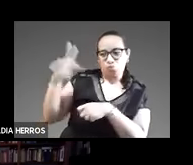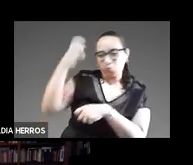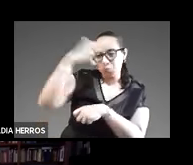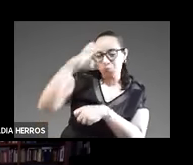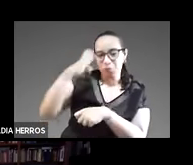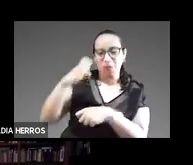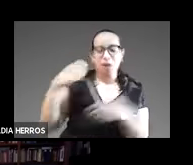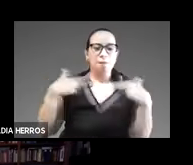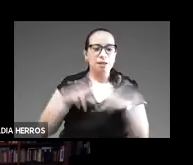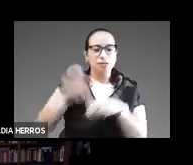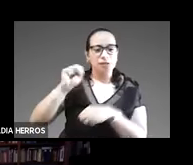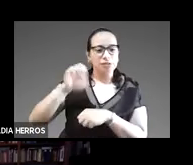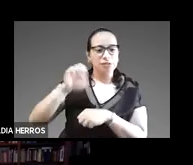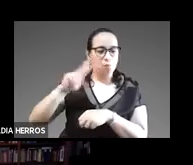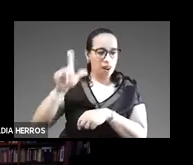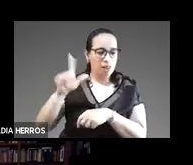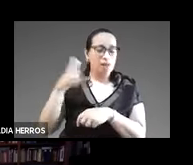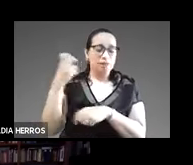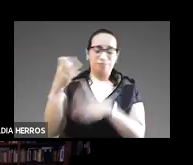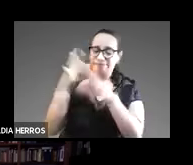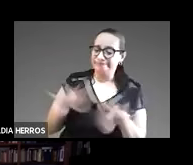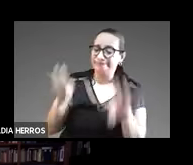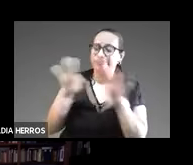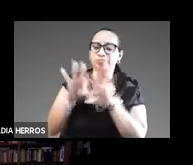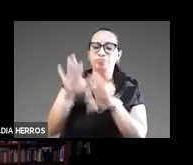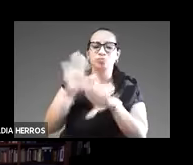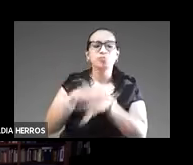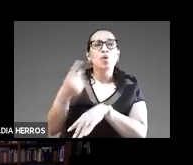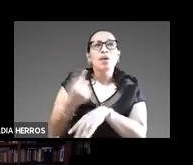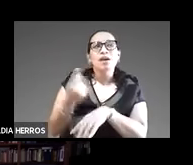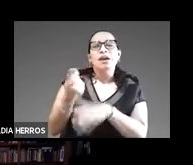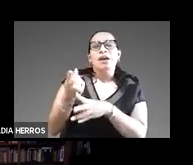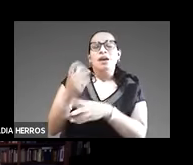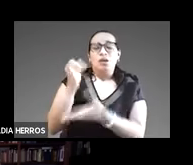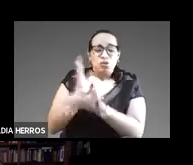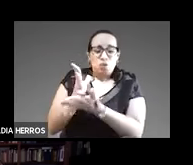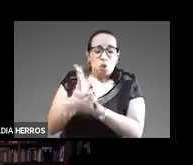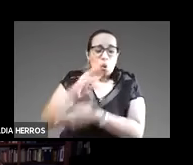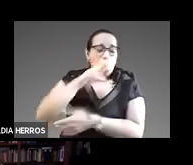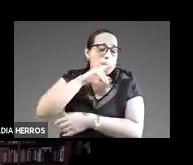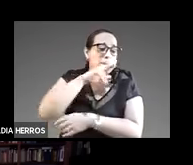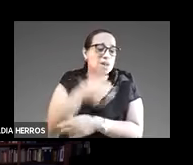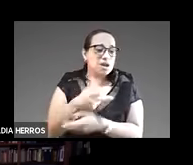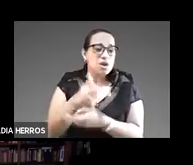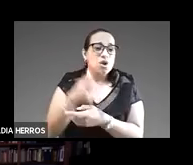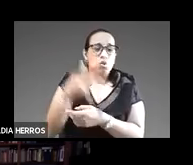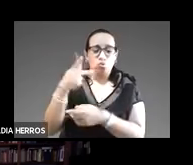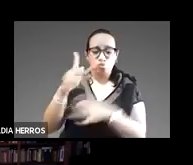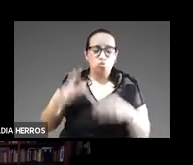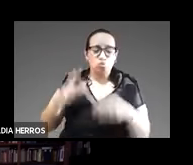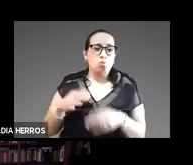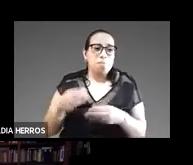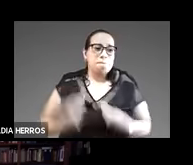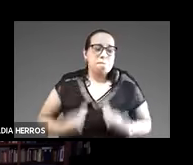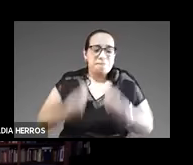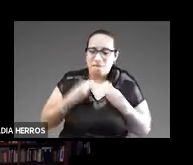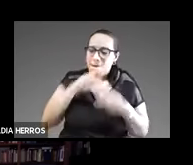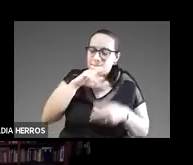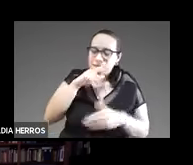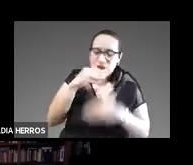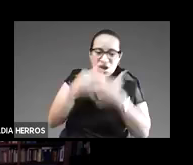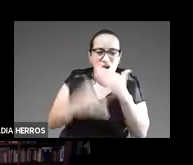tan importantes, porque no solo es que mejora tu calidad de vida, supongamos, y te